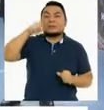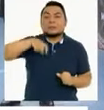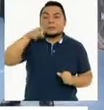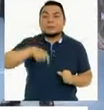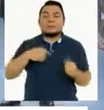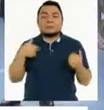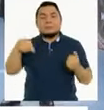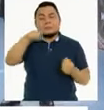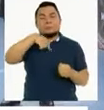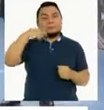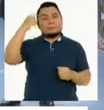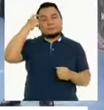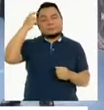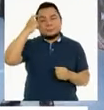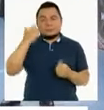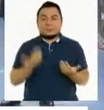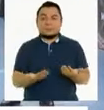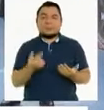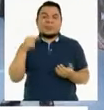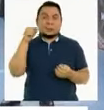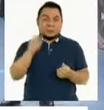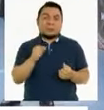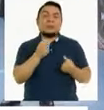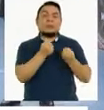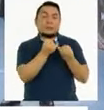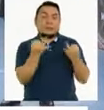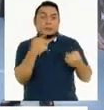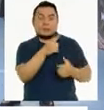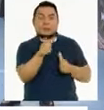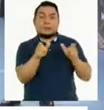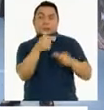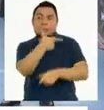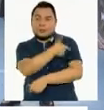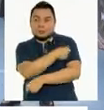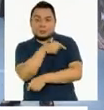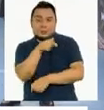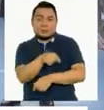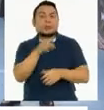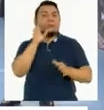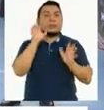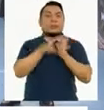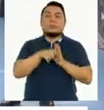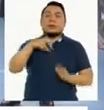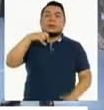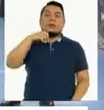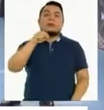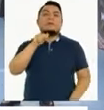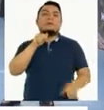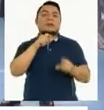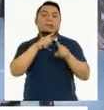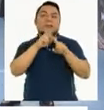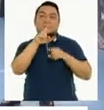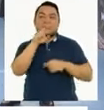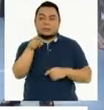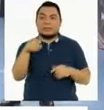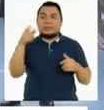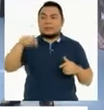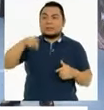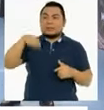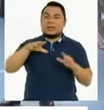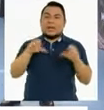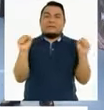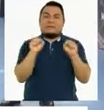necesario tomar en cuenta de que algunas de estas vacunas, por ejemplo la Pfizer, requieren condiciones de frío